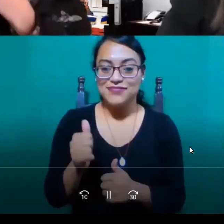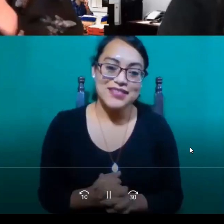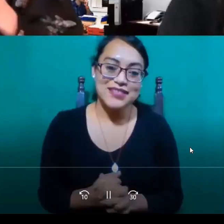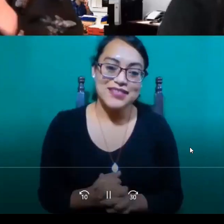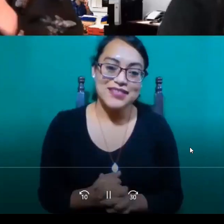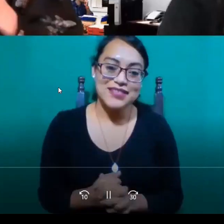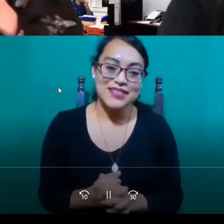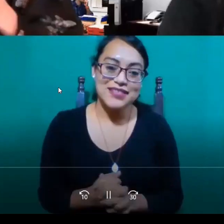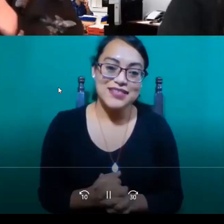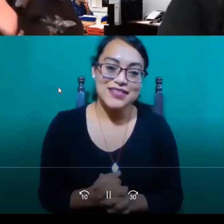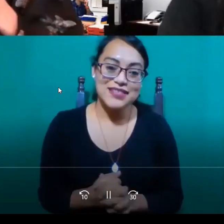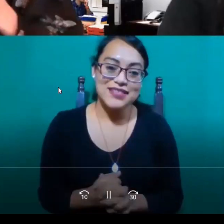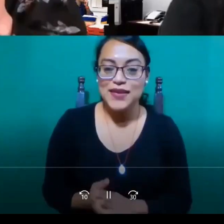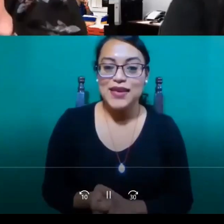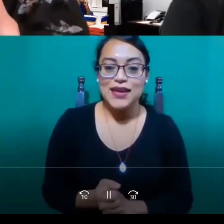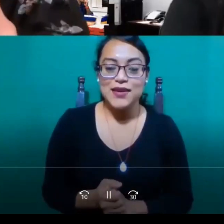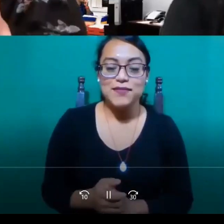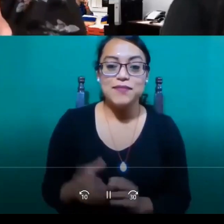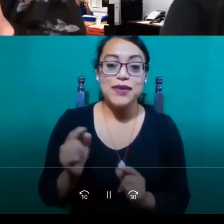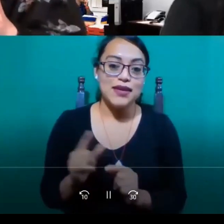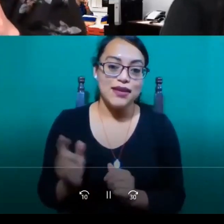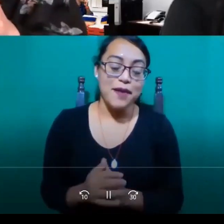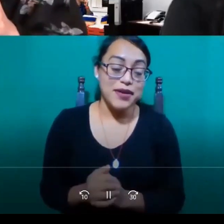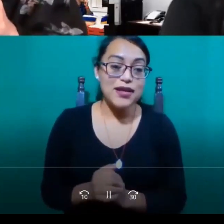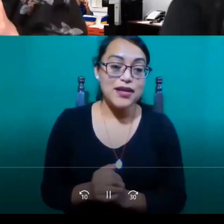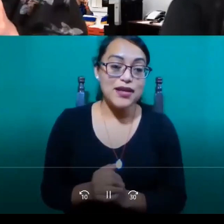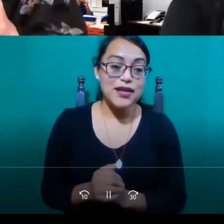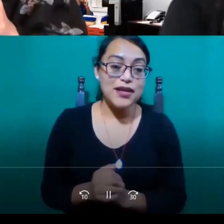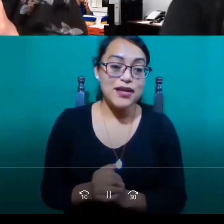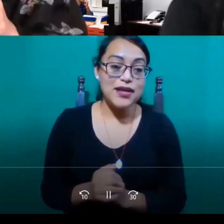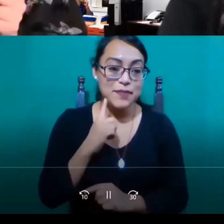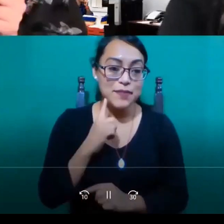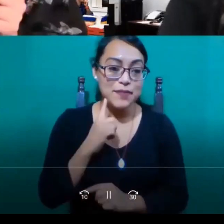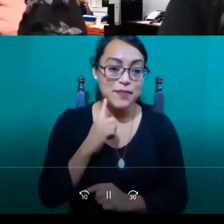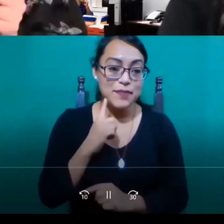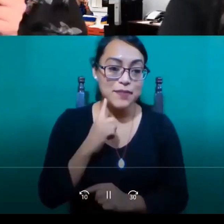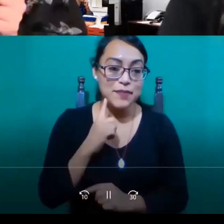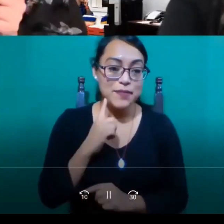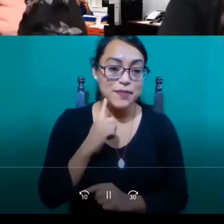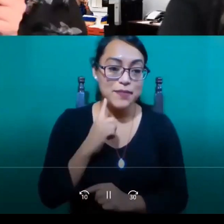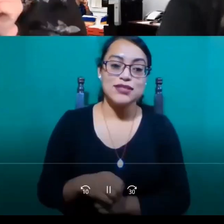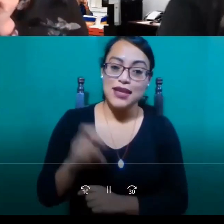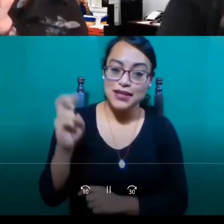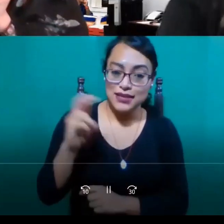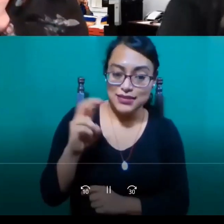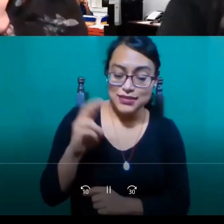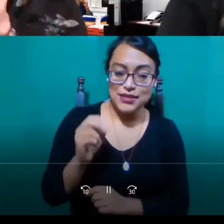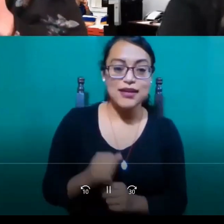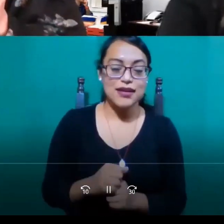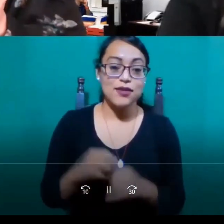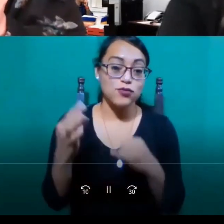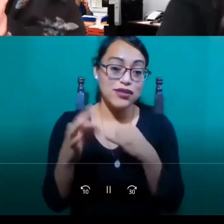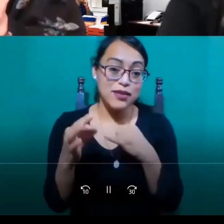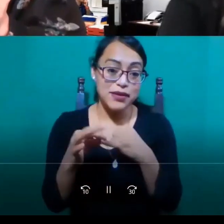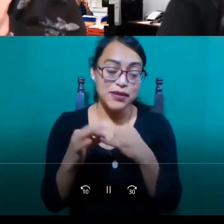Muy buenos días, señorita, mucho gusto en saludarle. Mi amiga es una persona con discapacidad auditiva, entonces ella